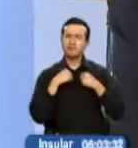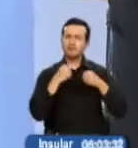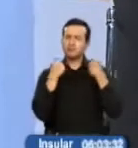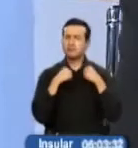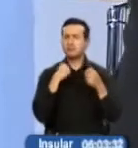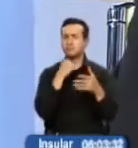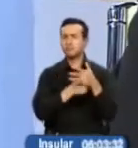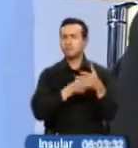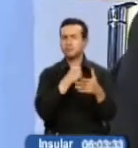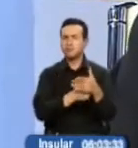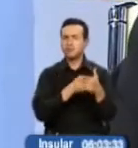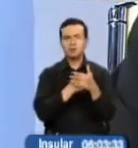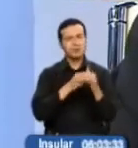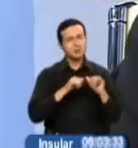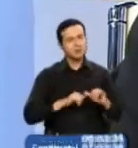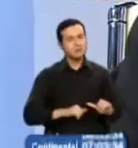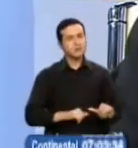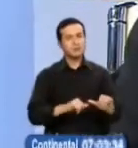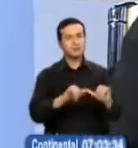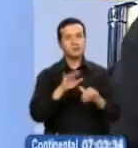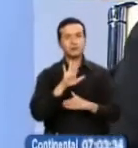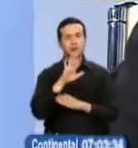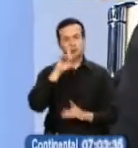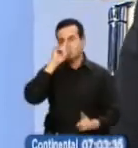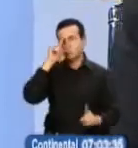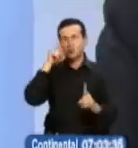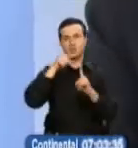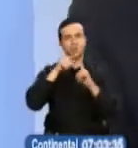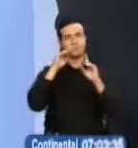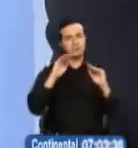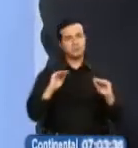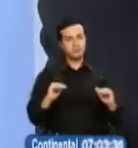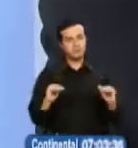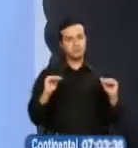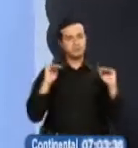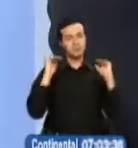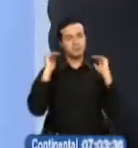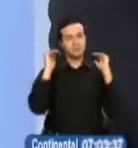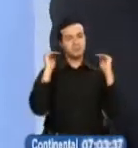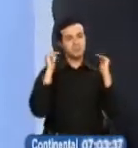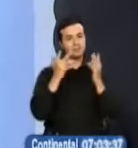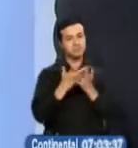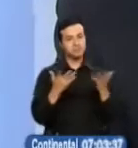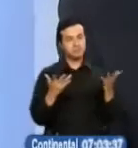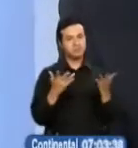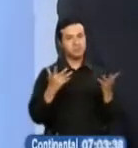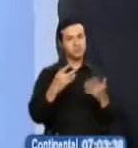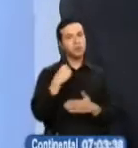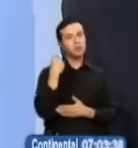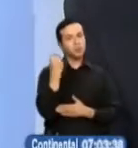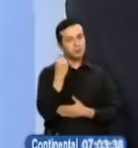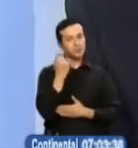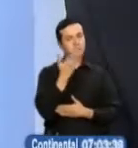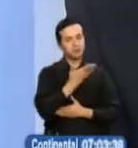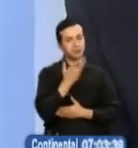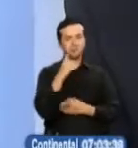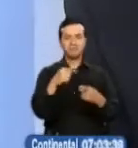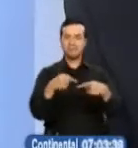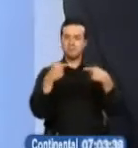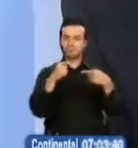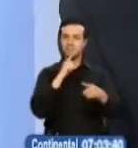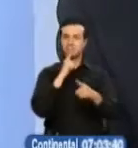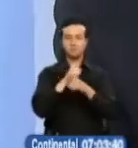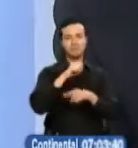luchadores, perseveran en esa sed de gloria. Así que esos chicos se merecen esa final y